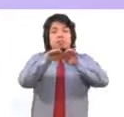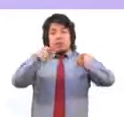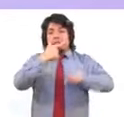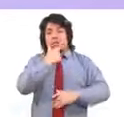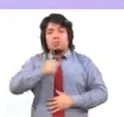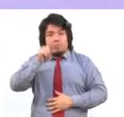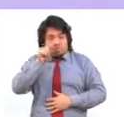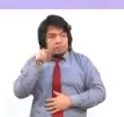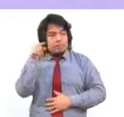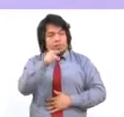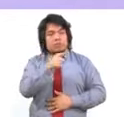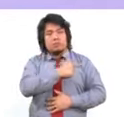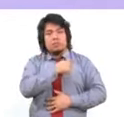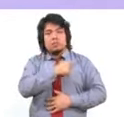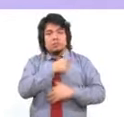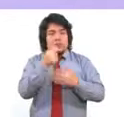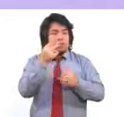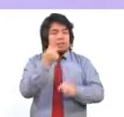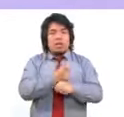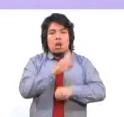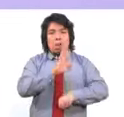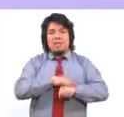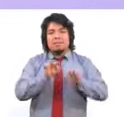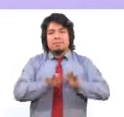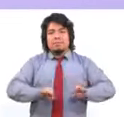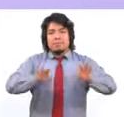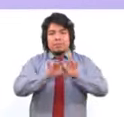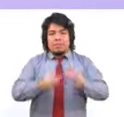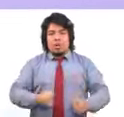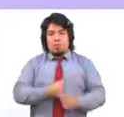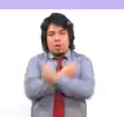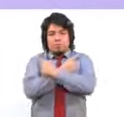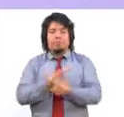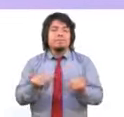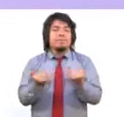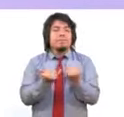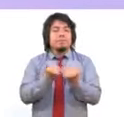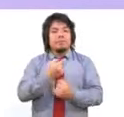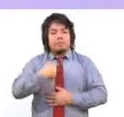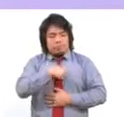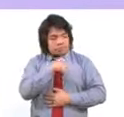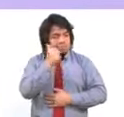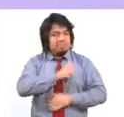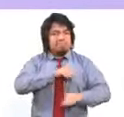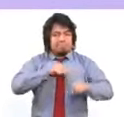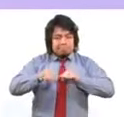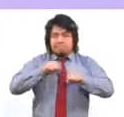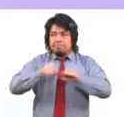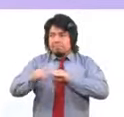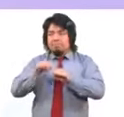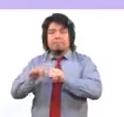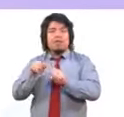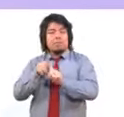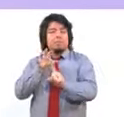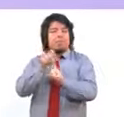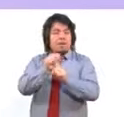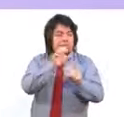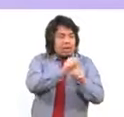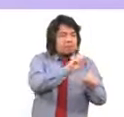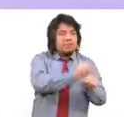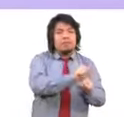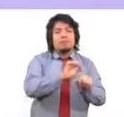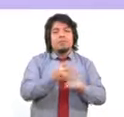uno de los ejes que rijan nuestros principios de actuación. Trabajamos con todo el compromiso en las metas establecidas